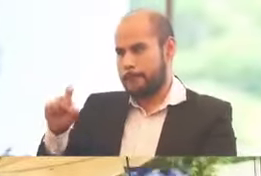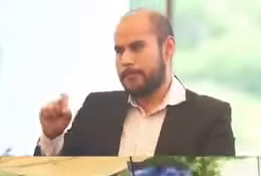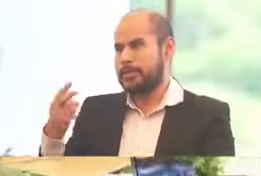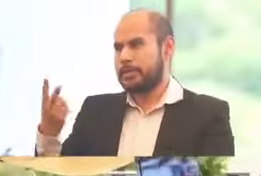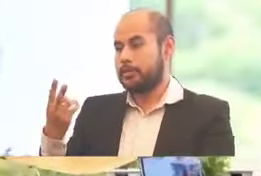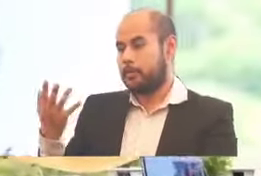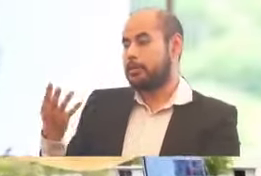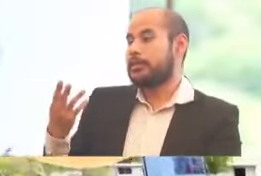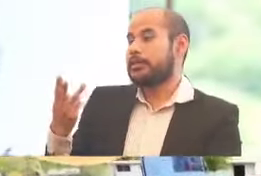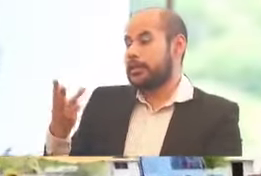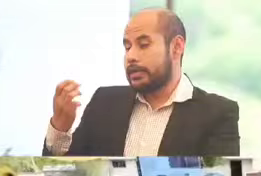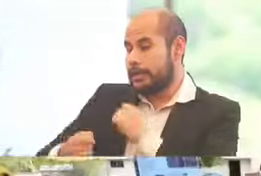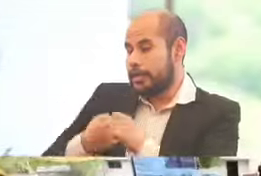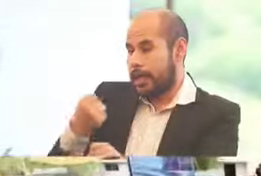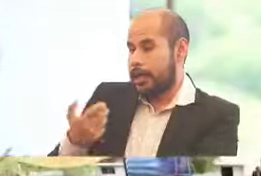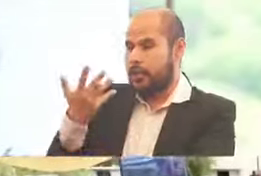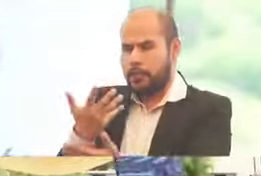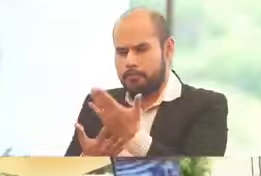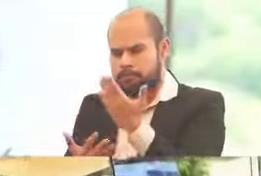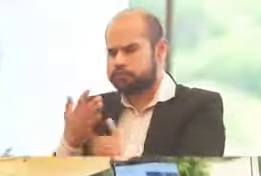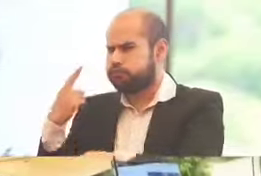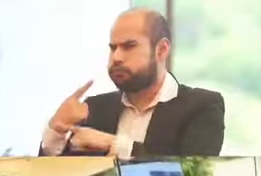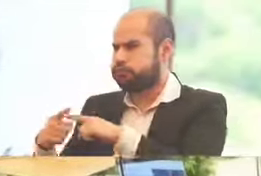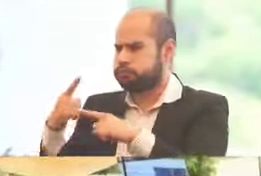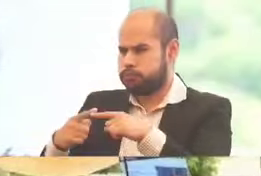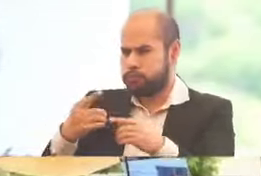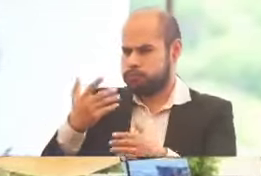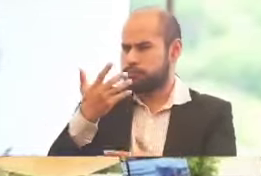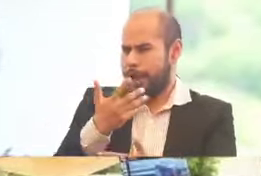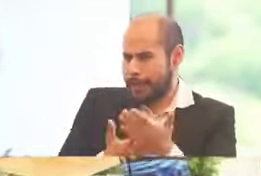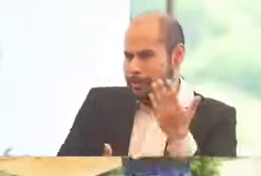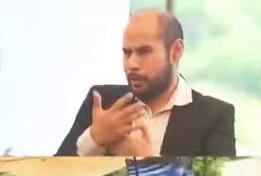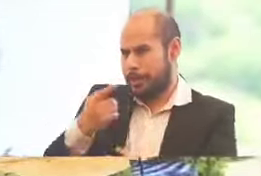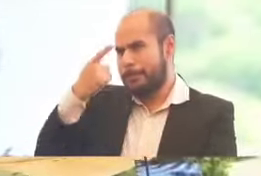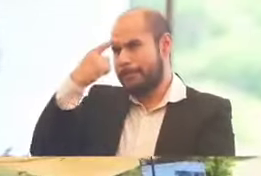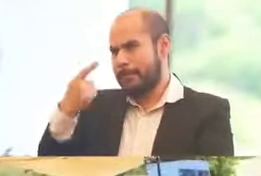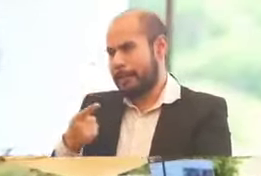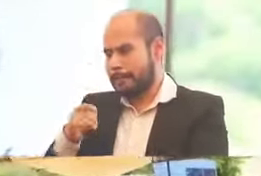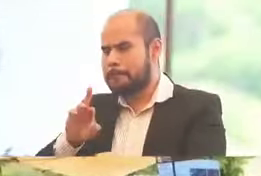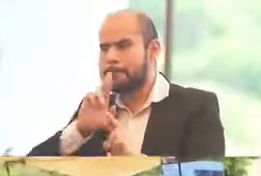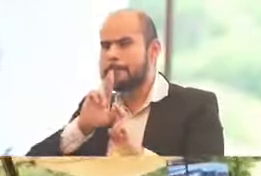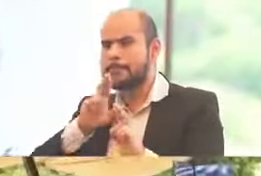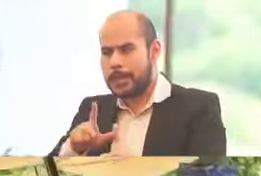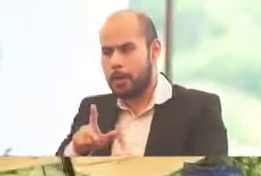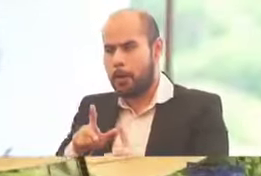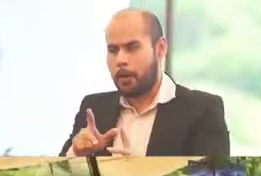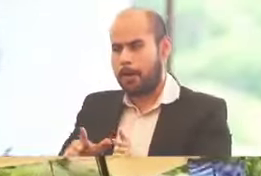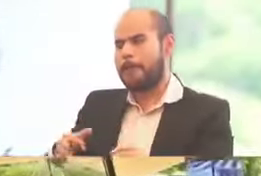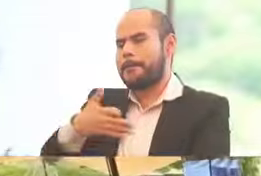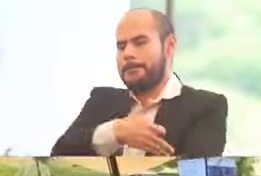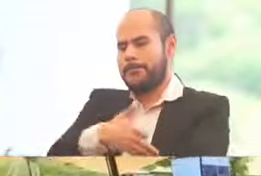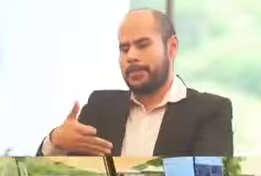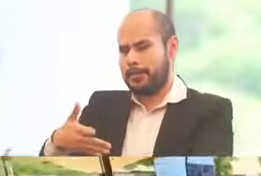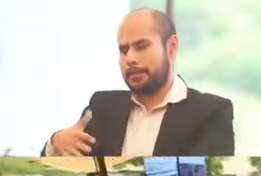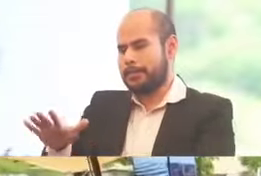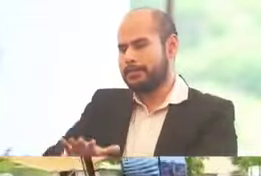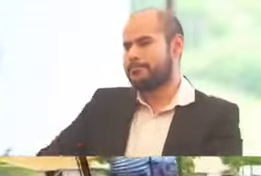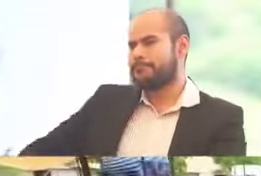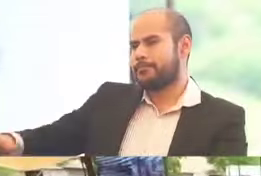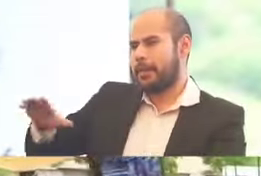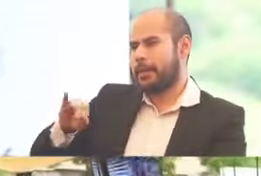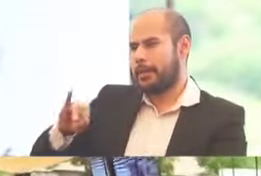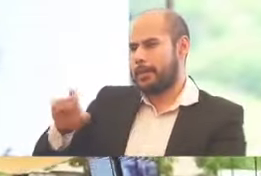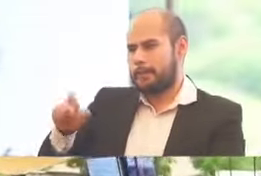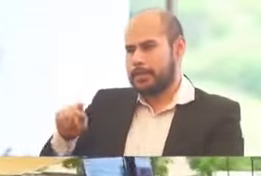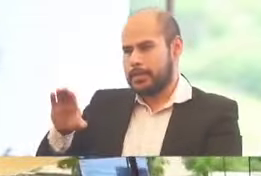se fueron realizando diferentes y múltiples acciones para el mejoro de las familias mixtecas.